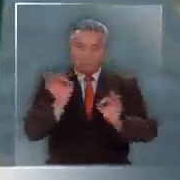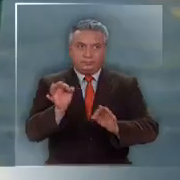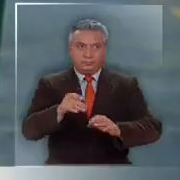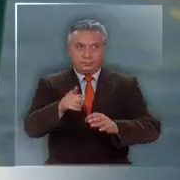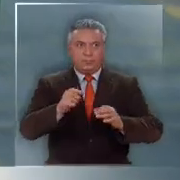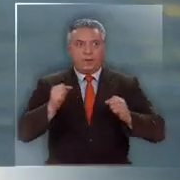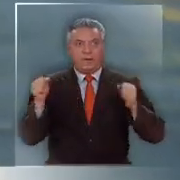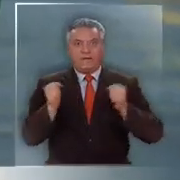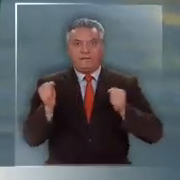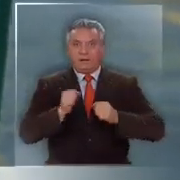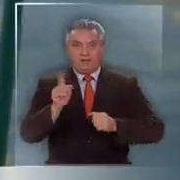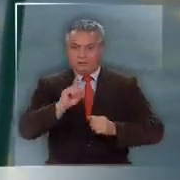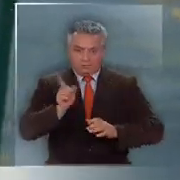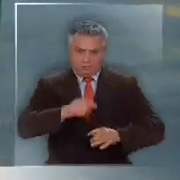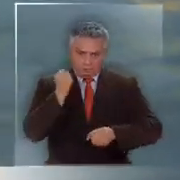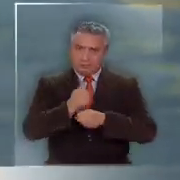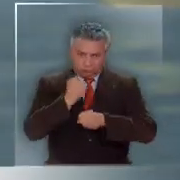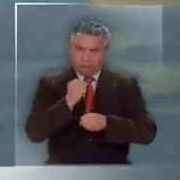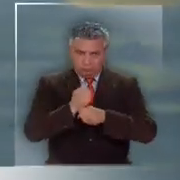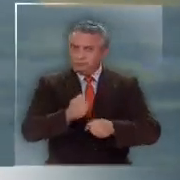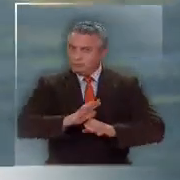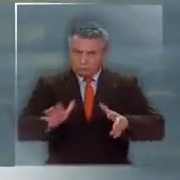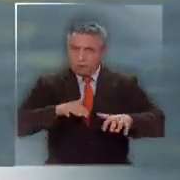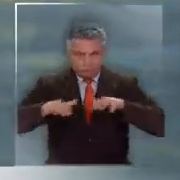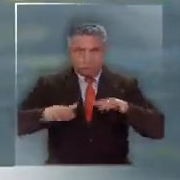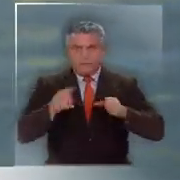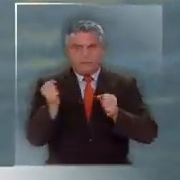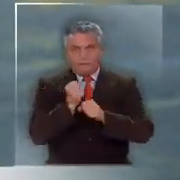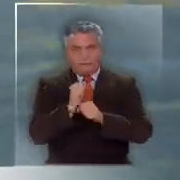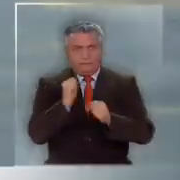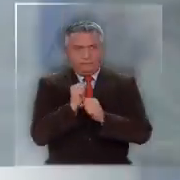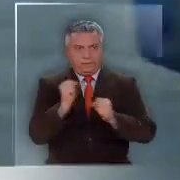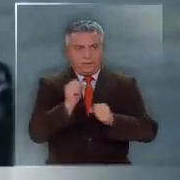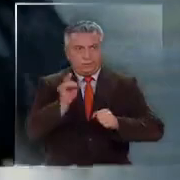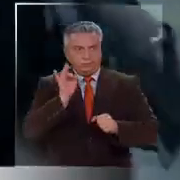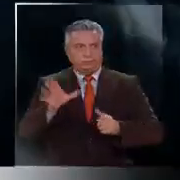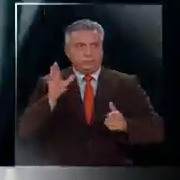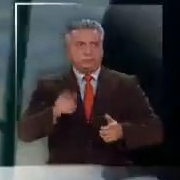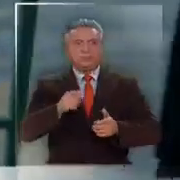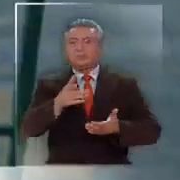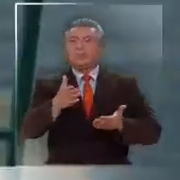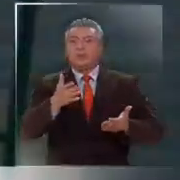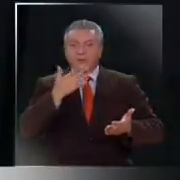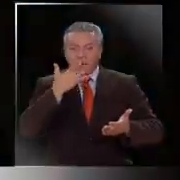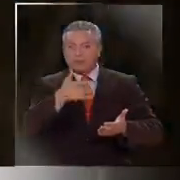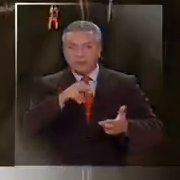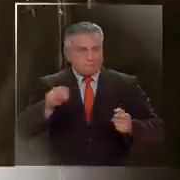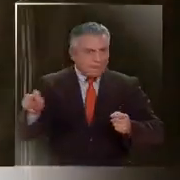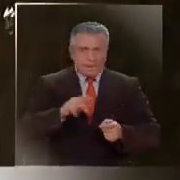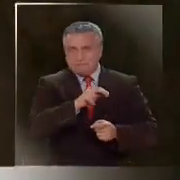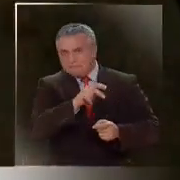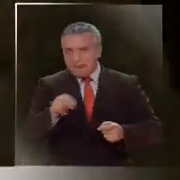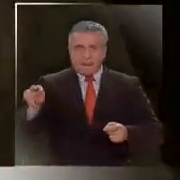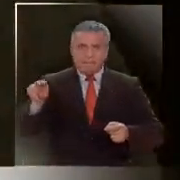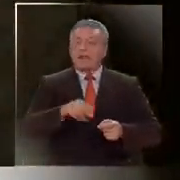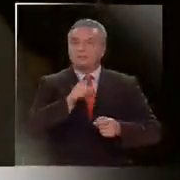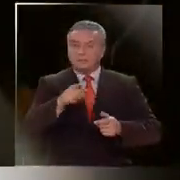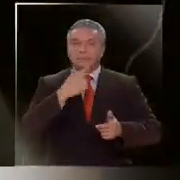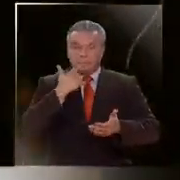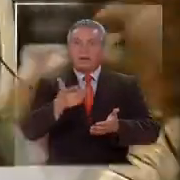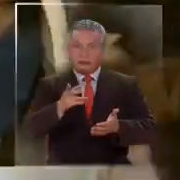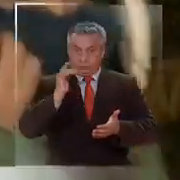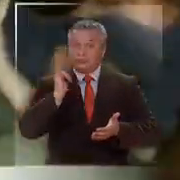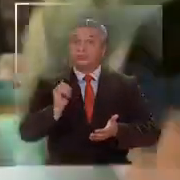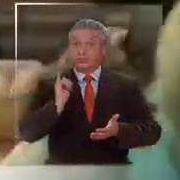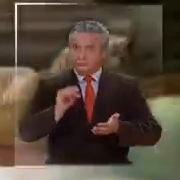frío, no, hay que trabajar, hay que moverse para no tener frío. Buenos días. Por mucho que ella se mueva, lo cierto es que sí